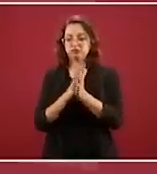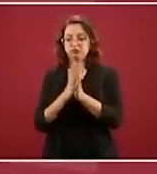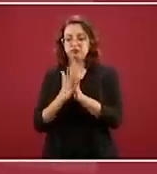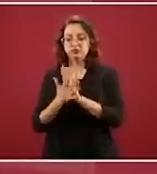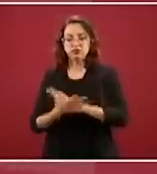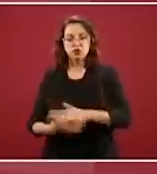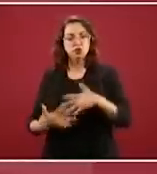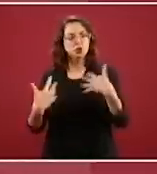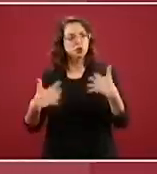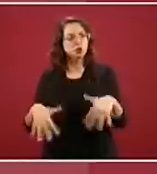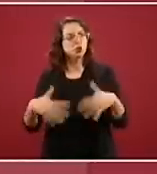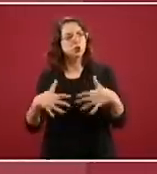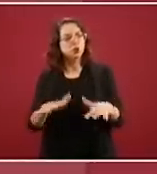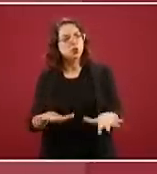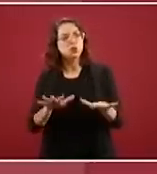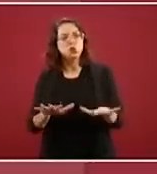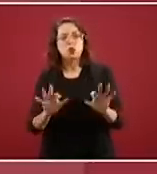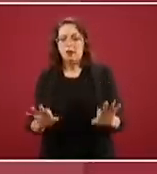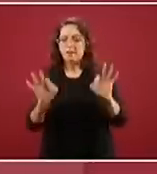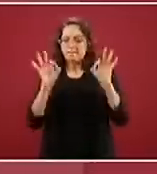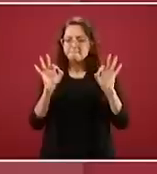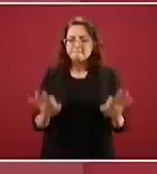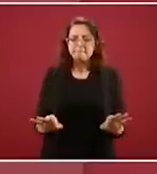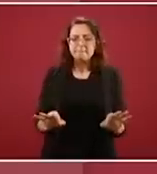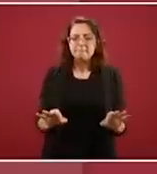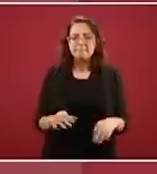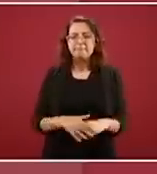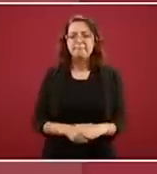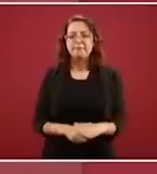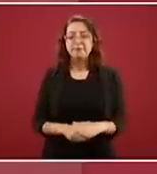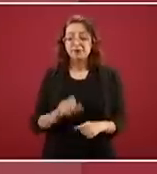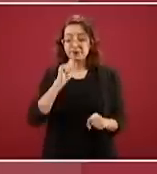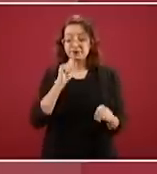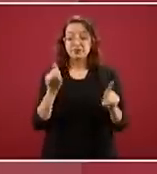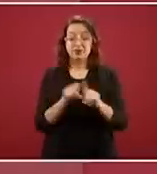un ejemplo, incluso en el sueldo,